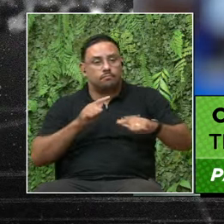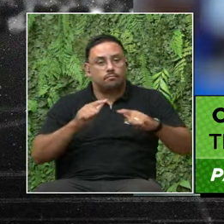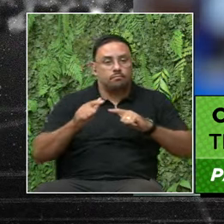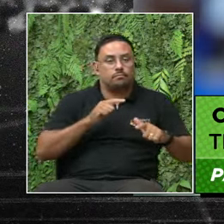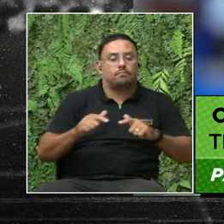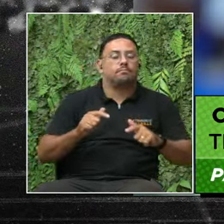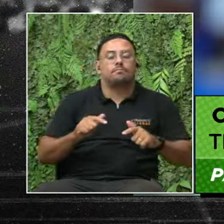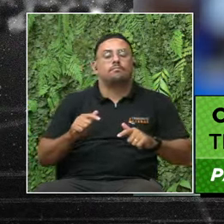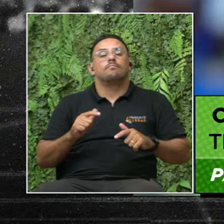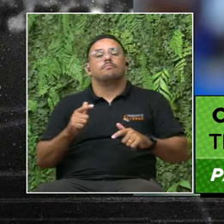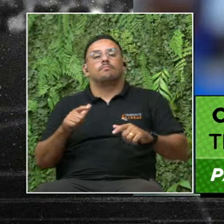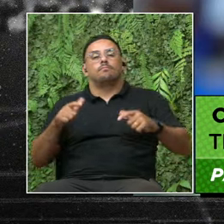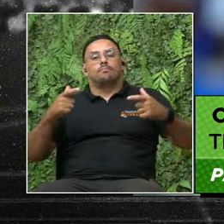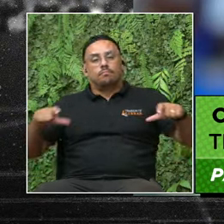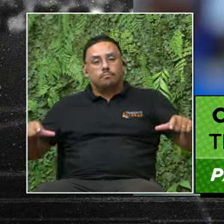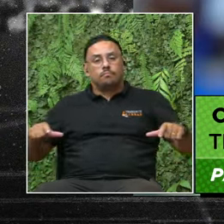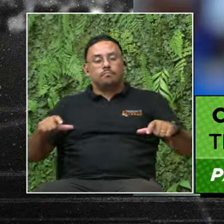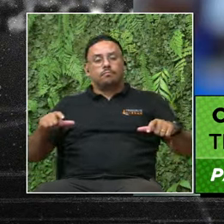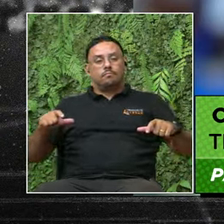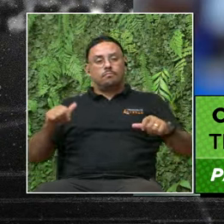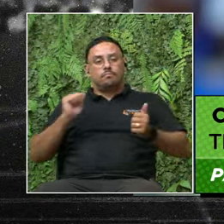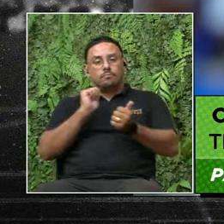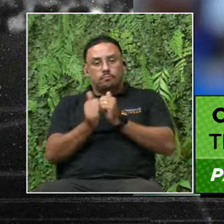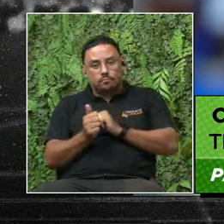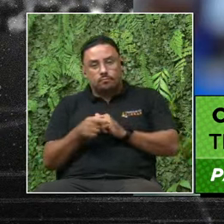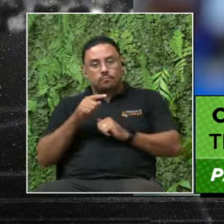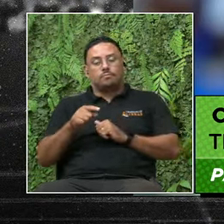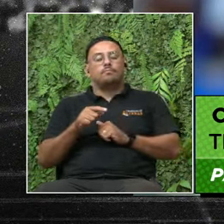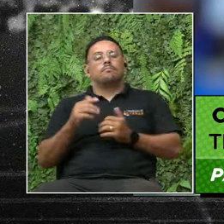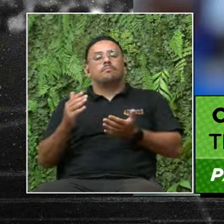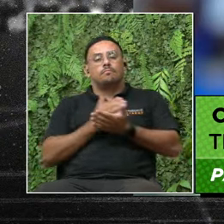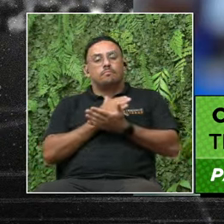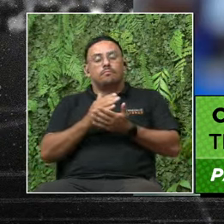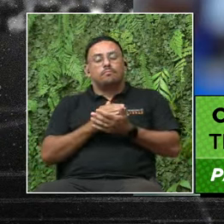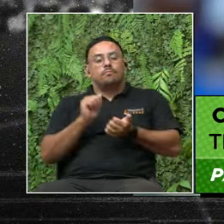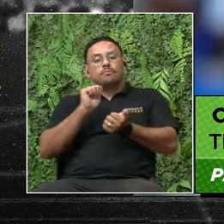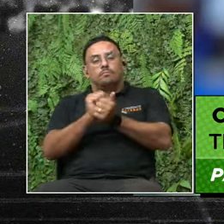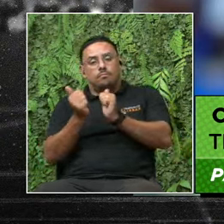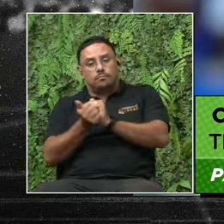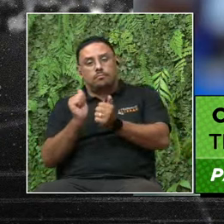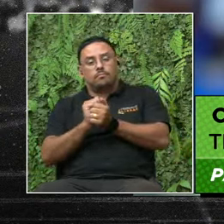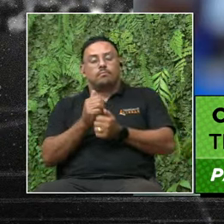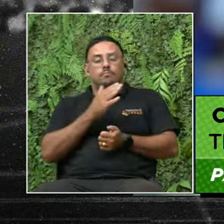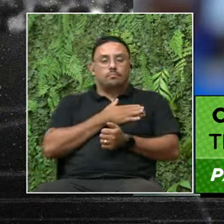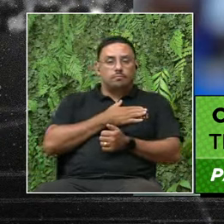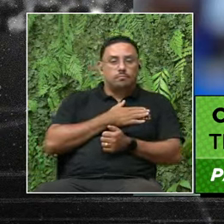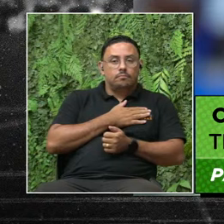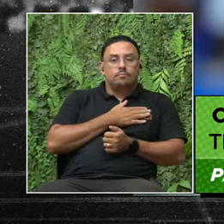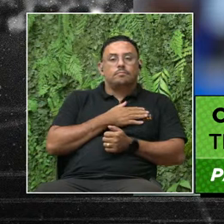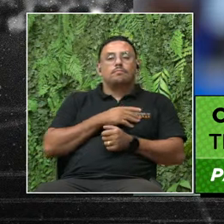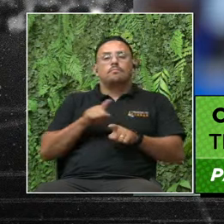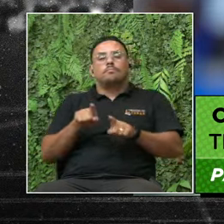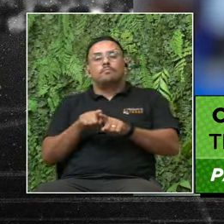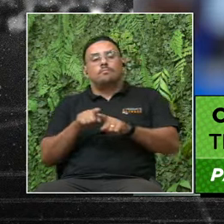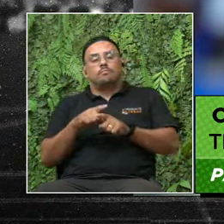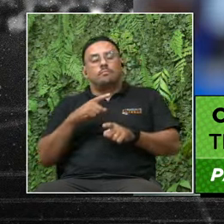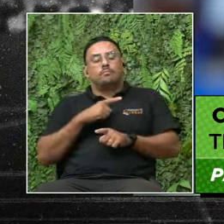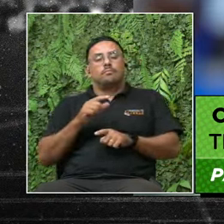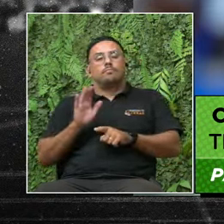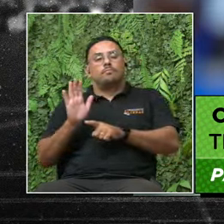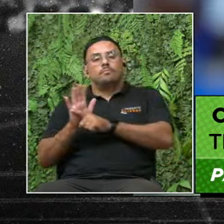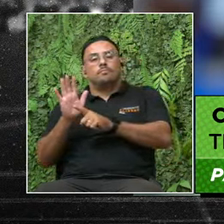el Campo como Me gustaría los partidos Pero eso es un proceso de adaptación para m ys